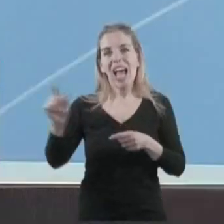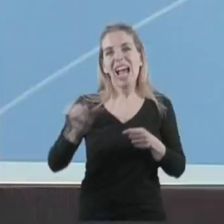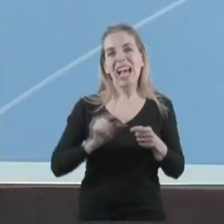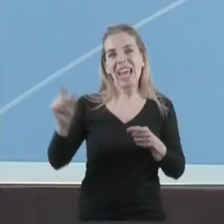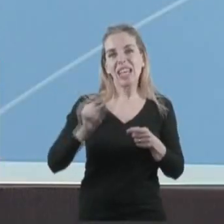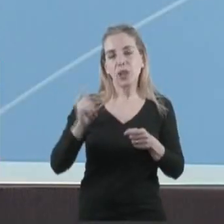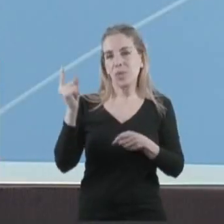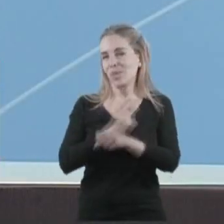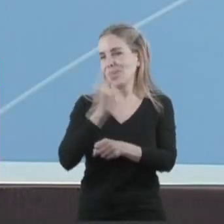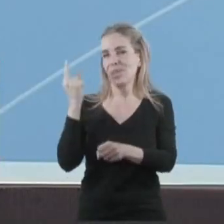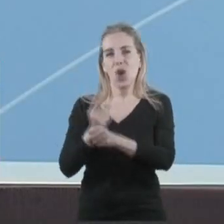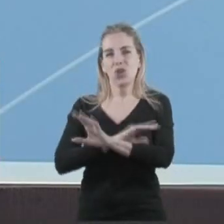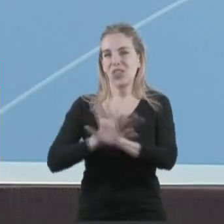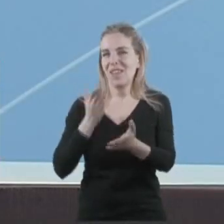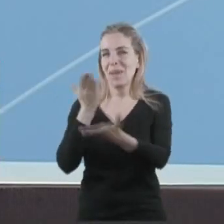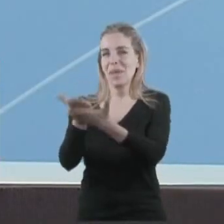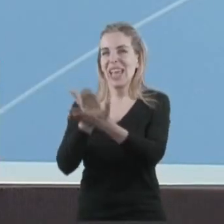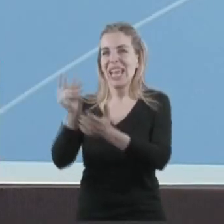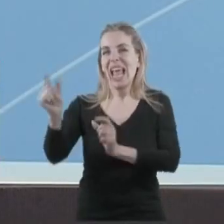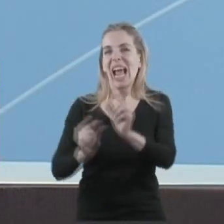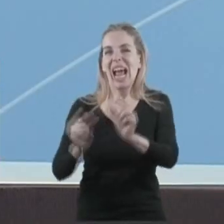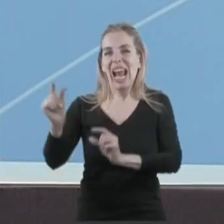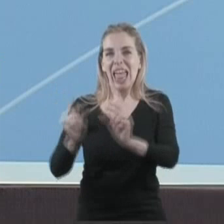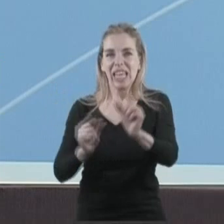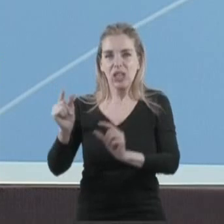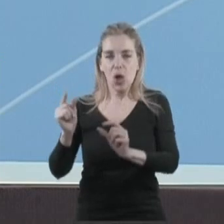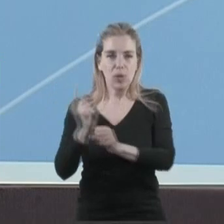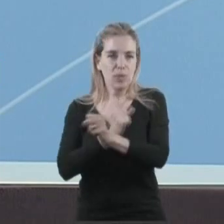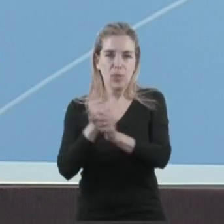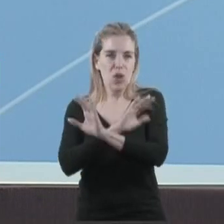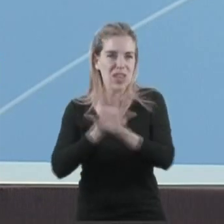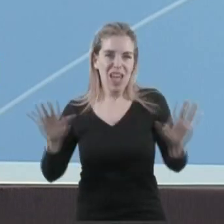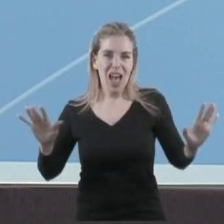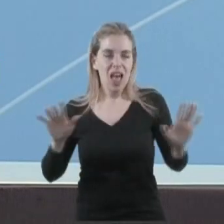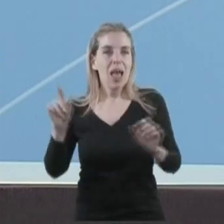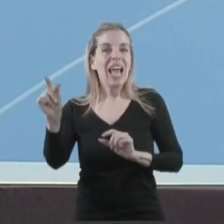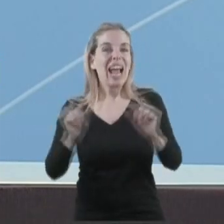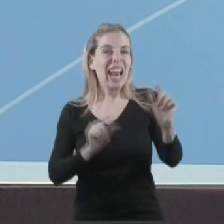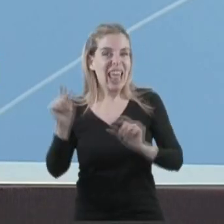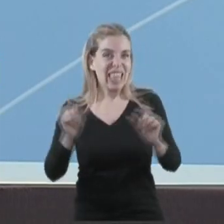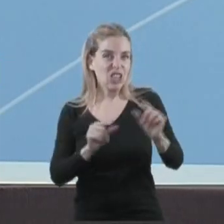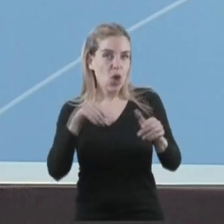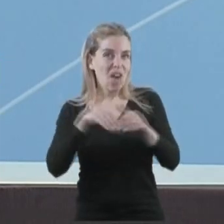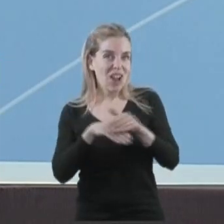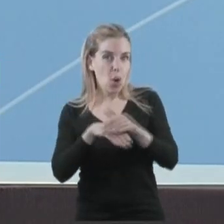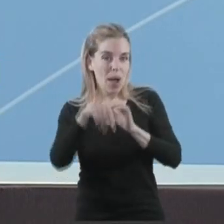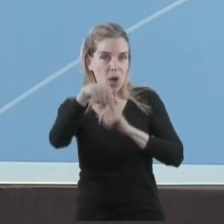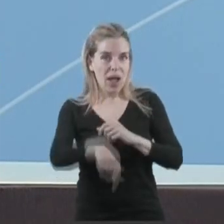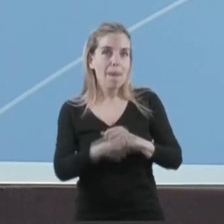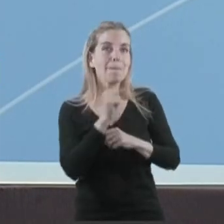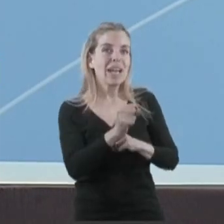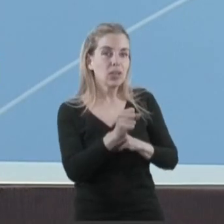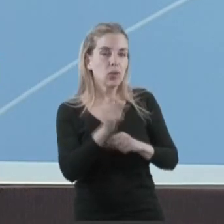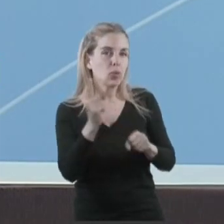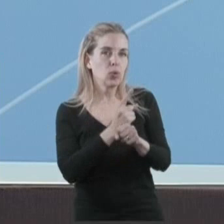había posibilidad de que haya un mercado de crédito en nuestra propia moneda. Y un país al